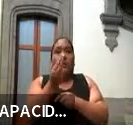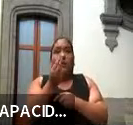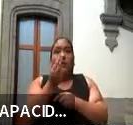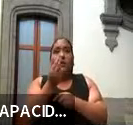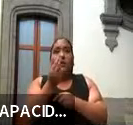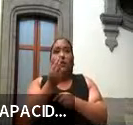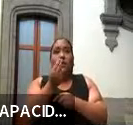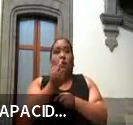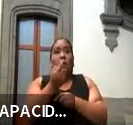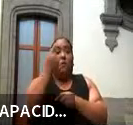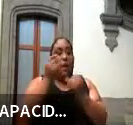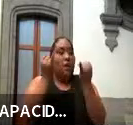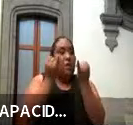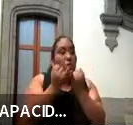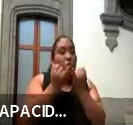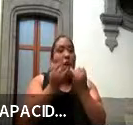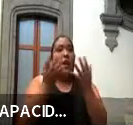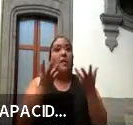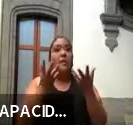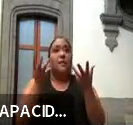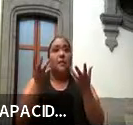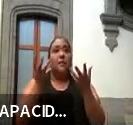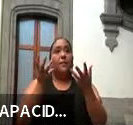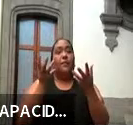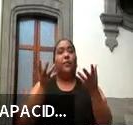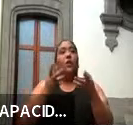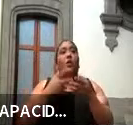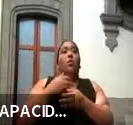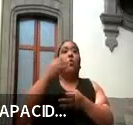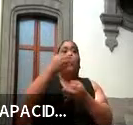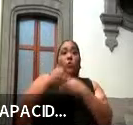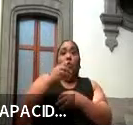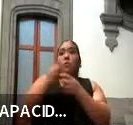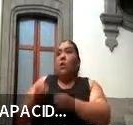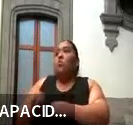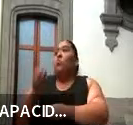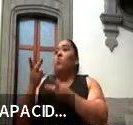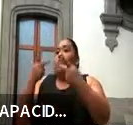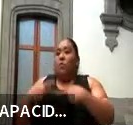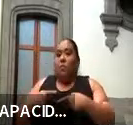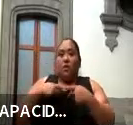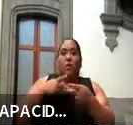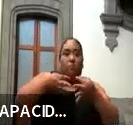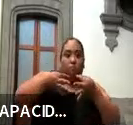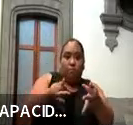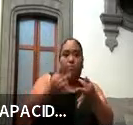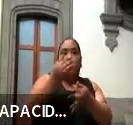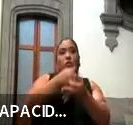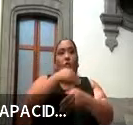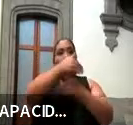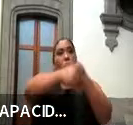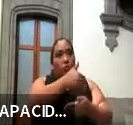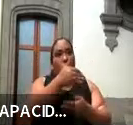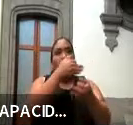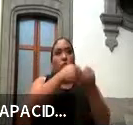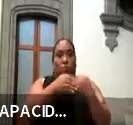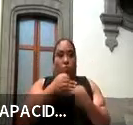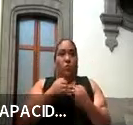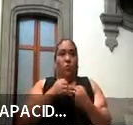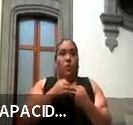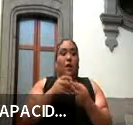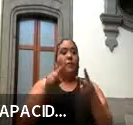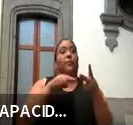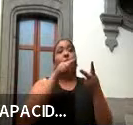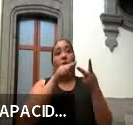herramienta cualitativa y cuantitativa el avance. Lo de proceso, analiza esos esfuerzos, pero a nivel ya